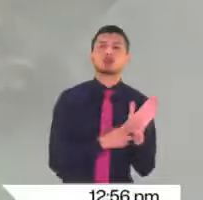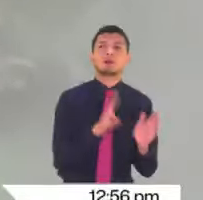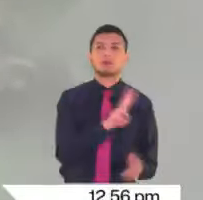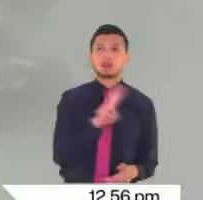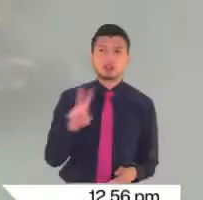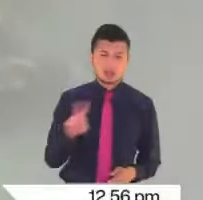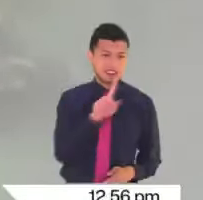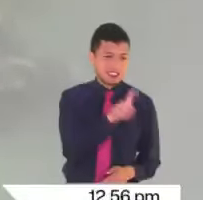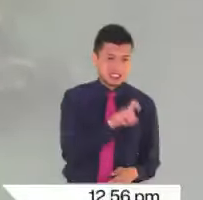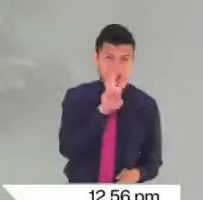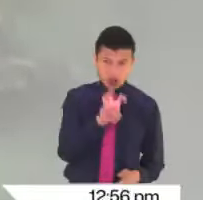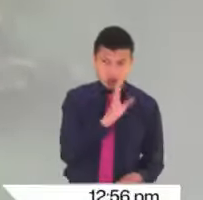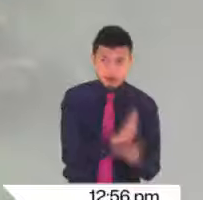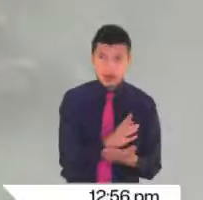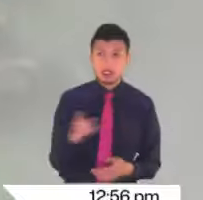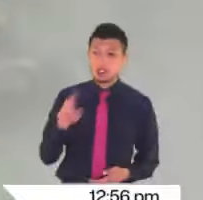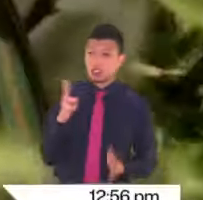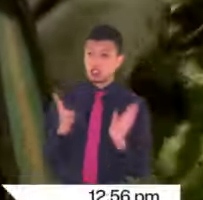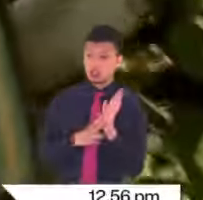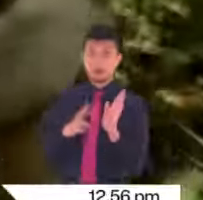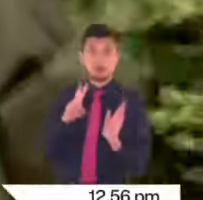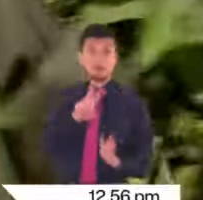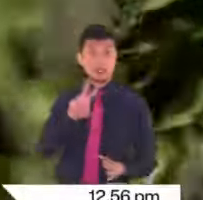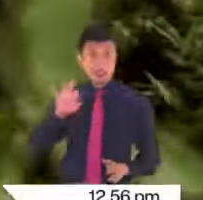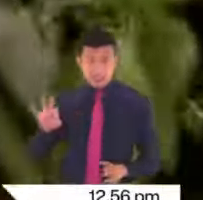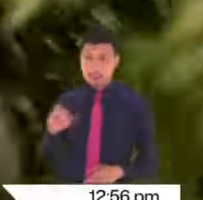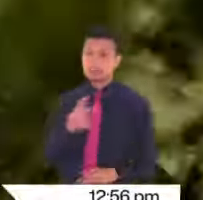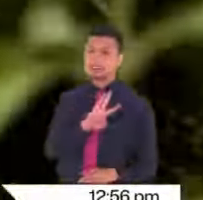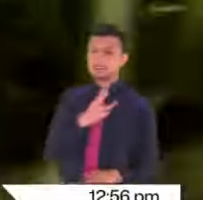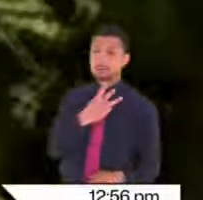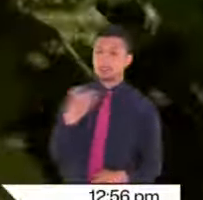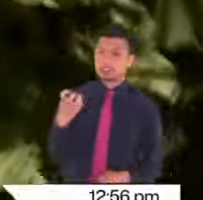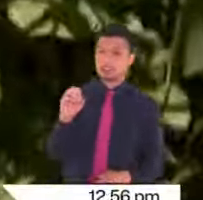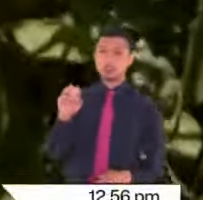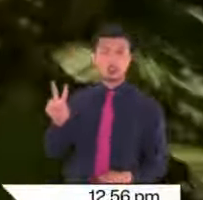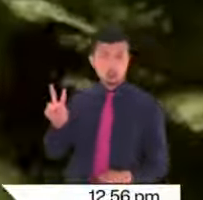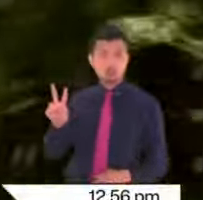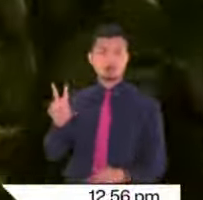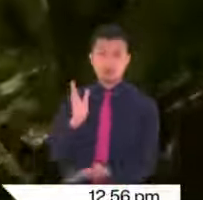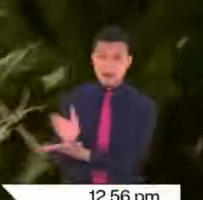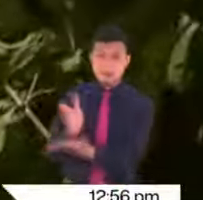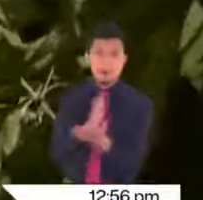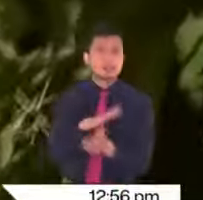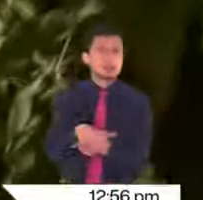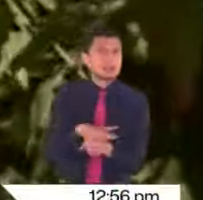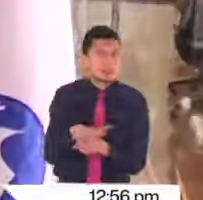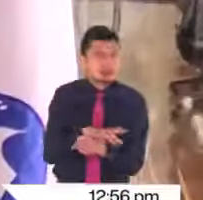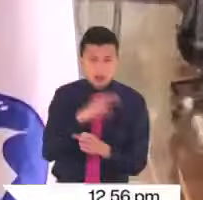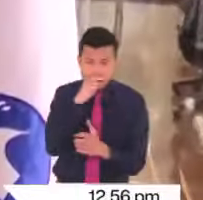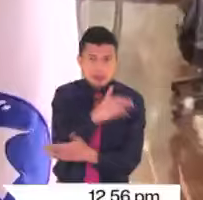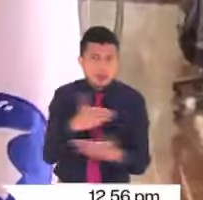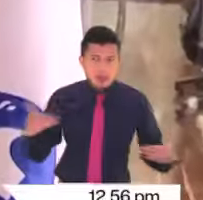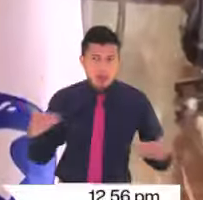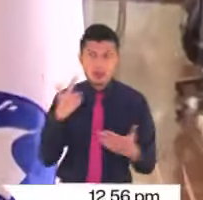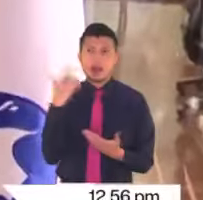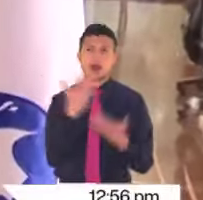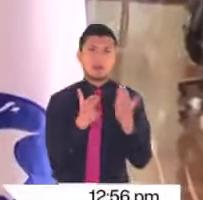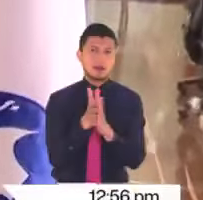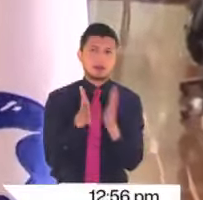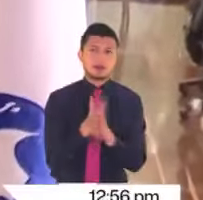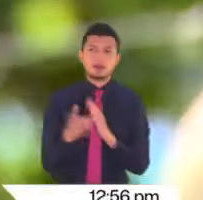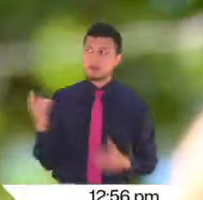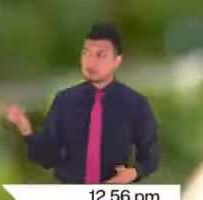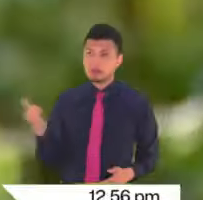el 2023 302 casos. La Defensora analiza en contexto esta crisis con los menores. Iris Marín va más